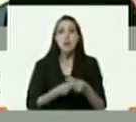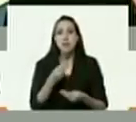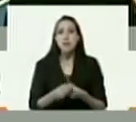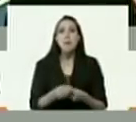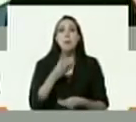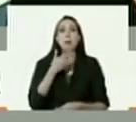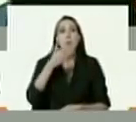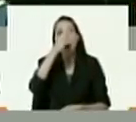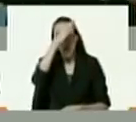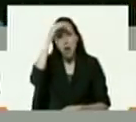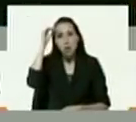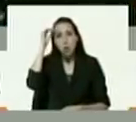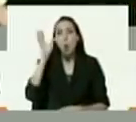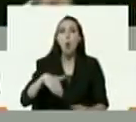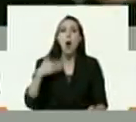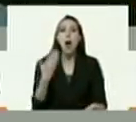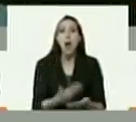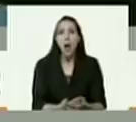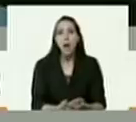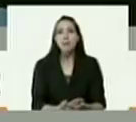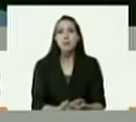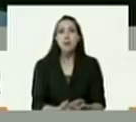Trump hasta